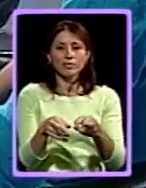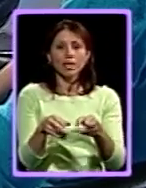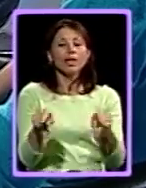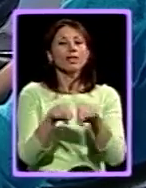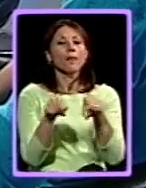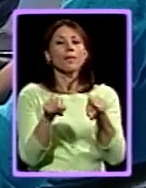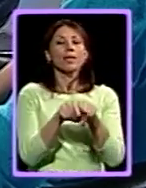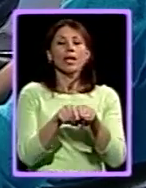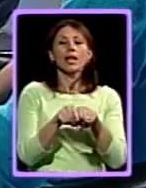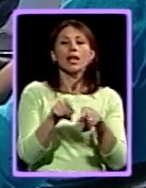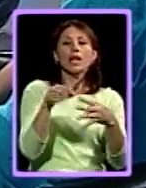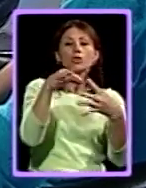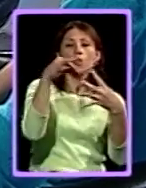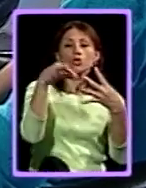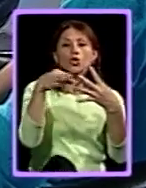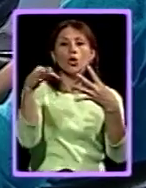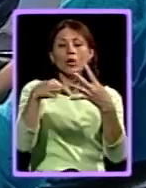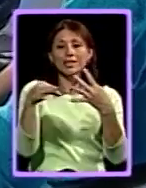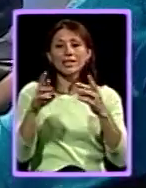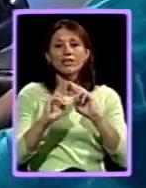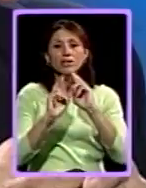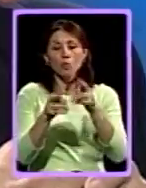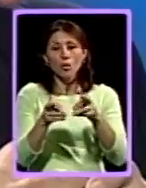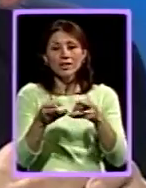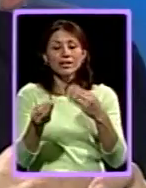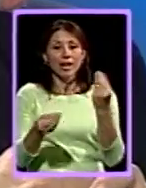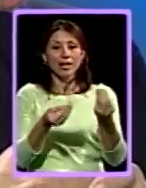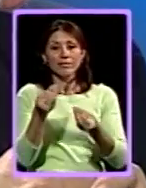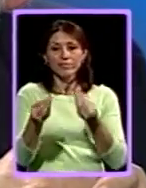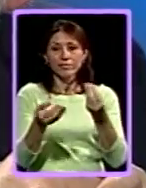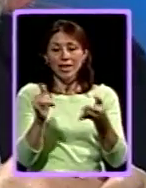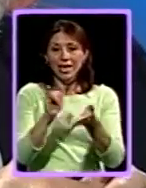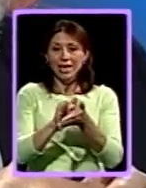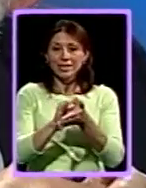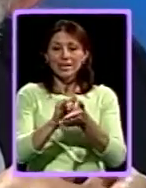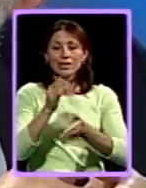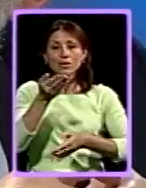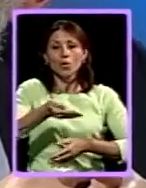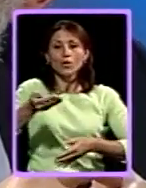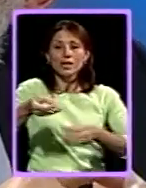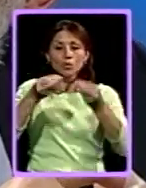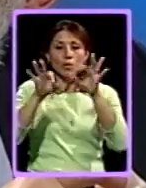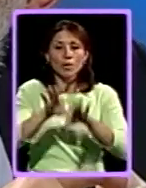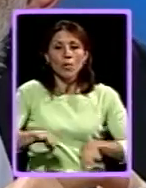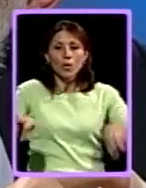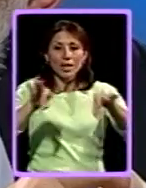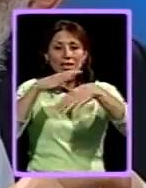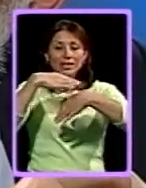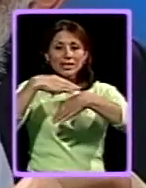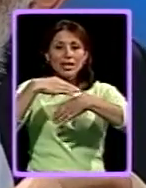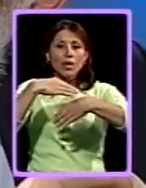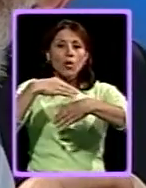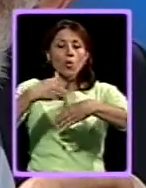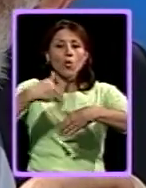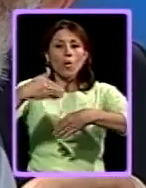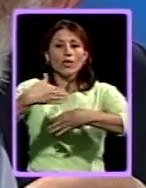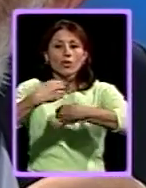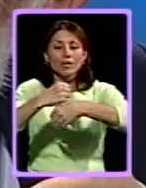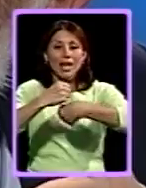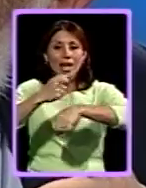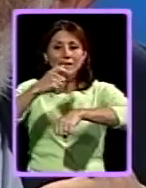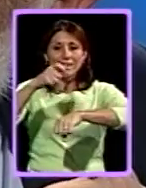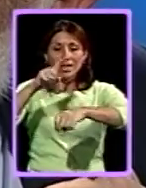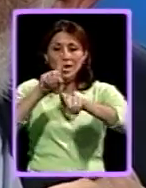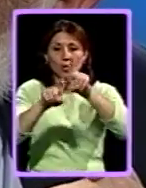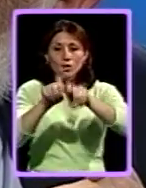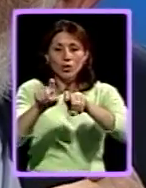se le leen, si no se le leen, etc. Ese tipo de aspectos es muy importante a la hora de diseñar el cuestionario, porque uno puede influir en